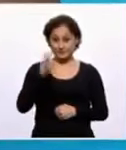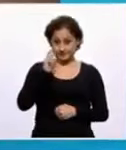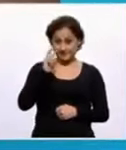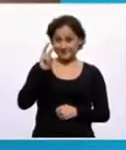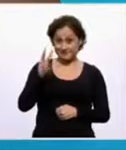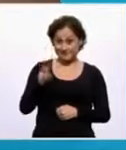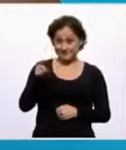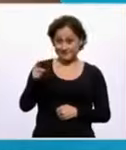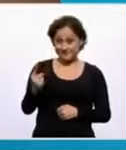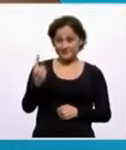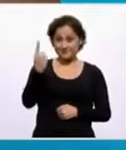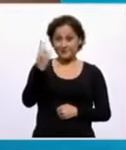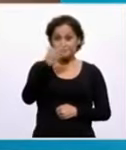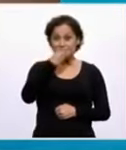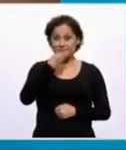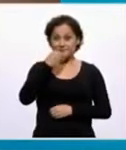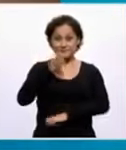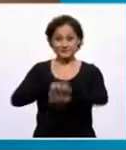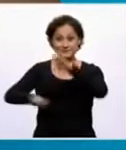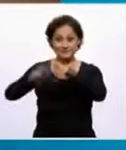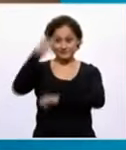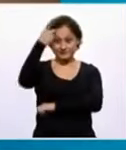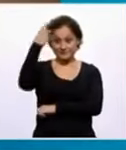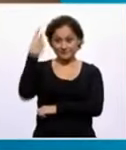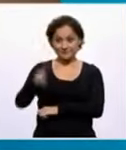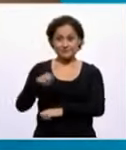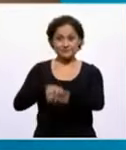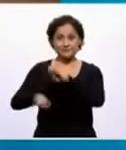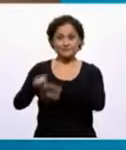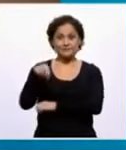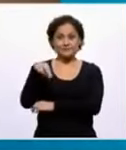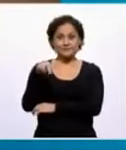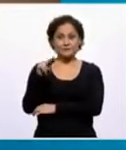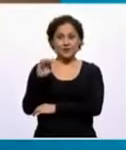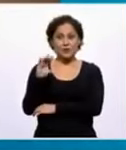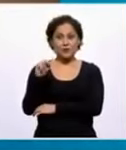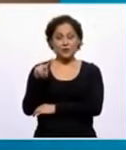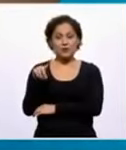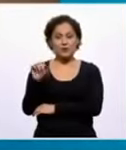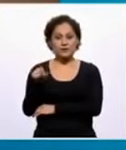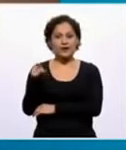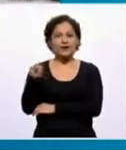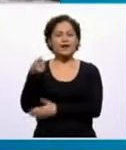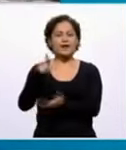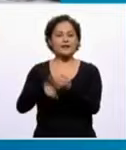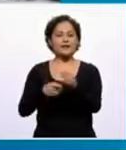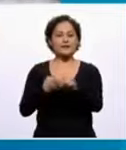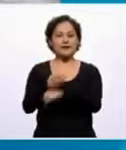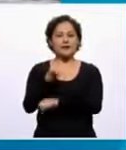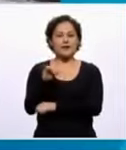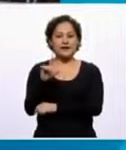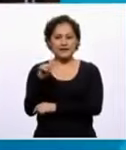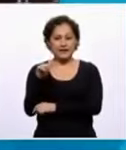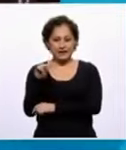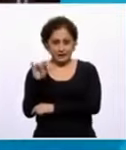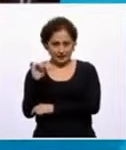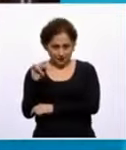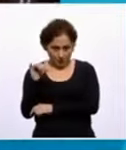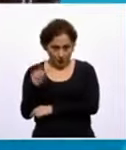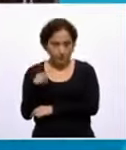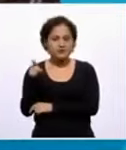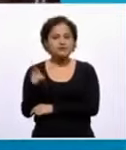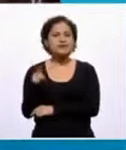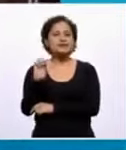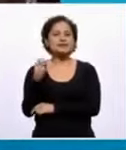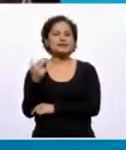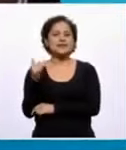Félix, un empresario de Wauconda, Illinois. Estamos en los suburbios afuera de Chicago. Pero lo maravilloso